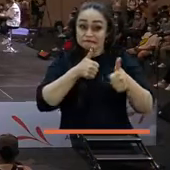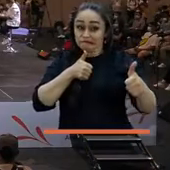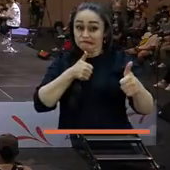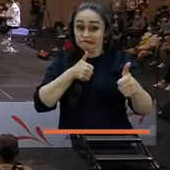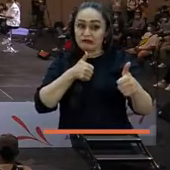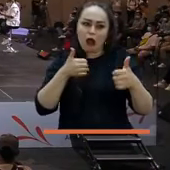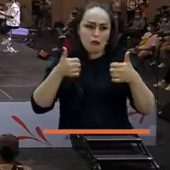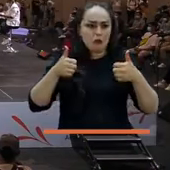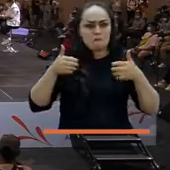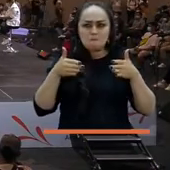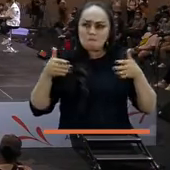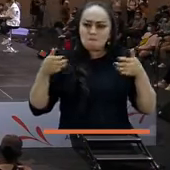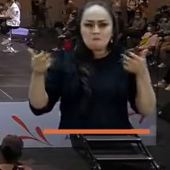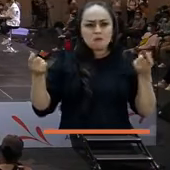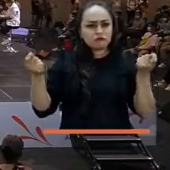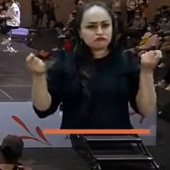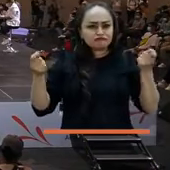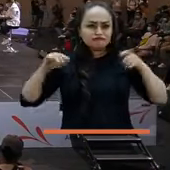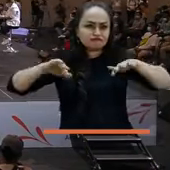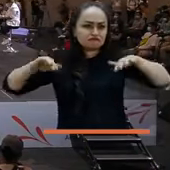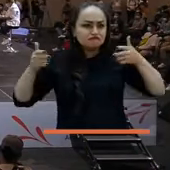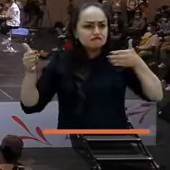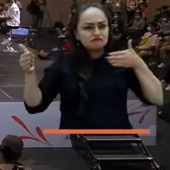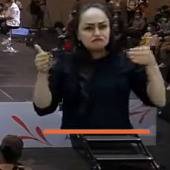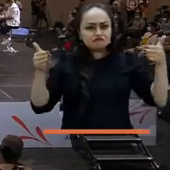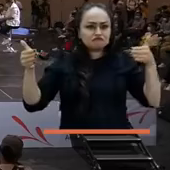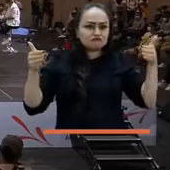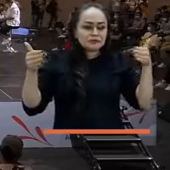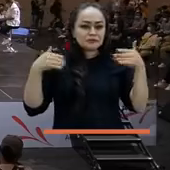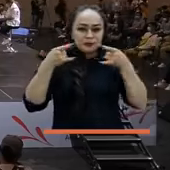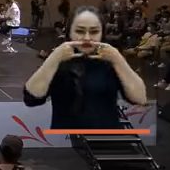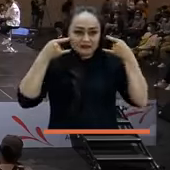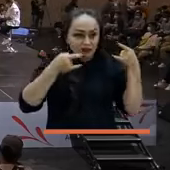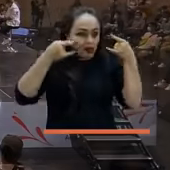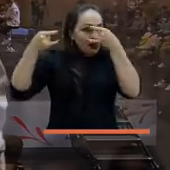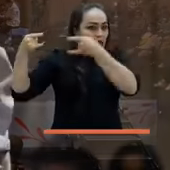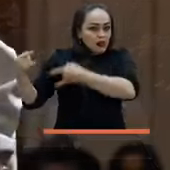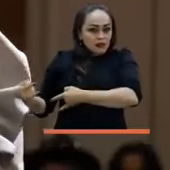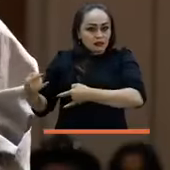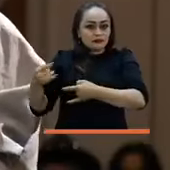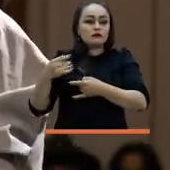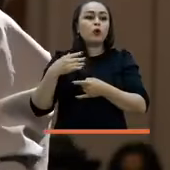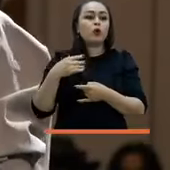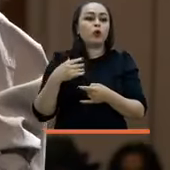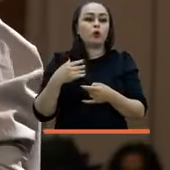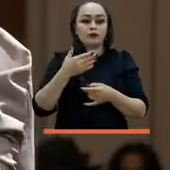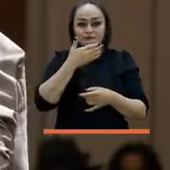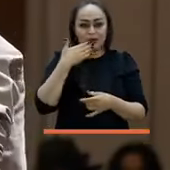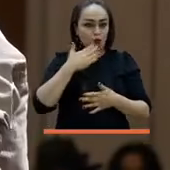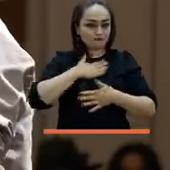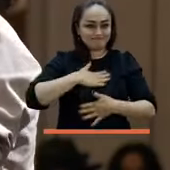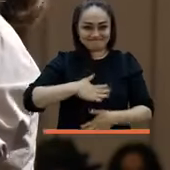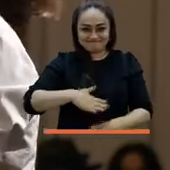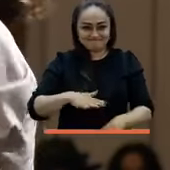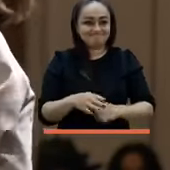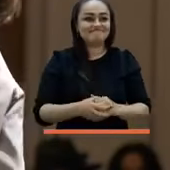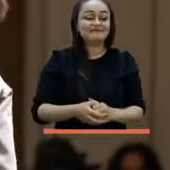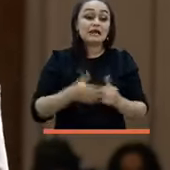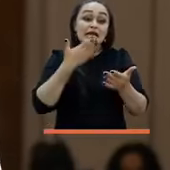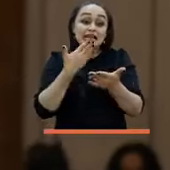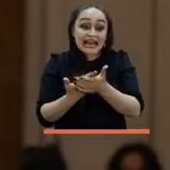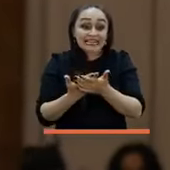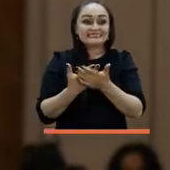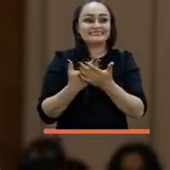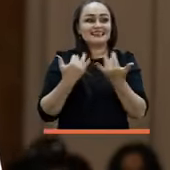quitar el tapabocas que me voy ahogando si empiezo a leer así muy buenas tardes muchas gracias pues por este espacio de conversación